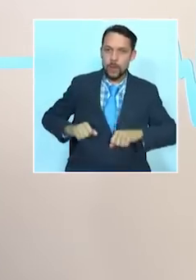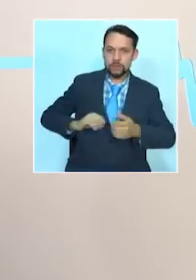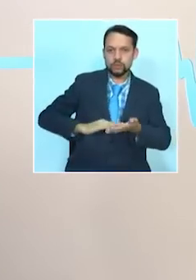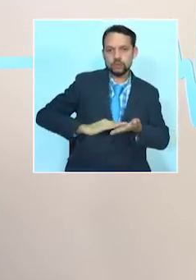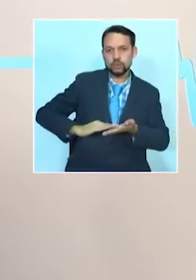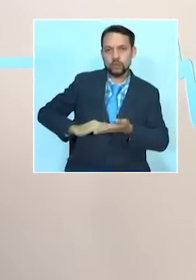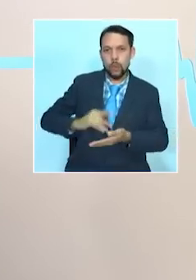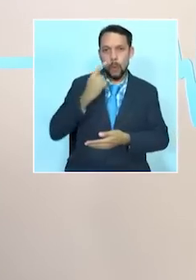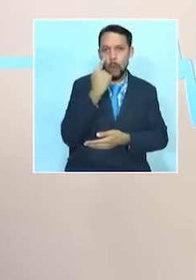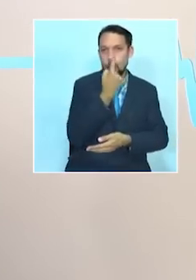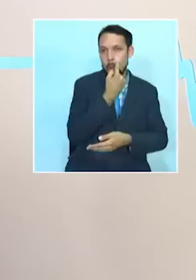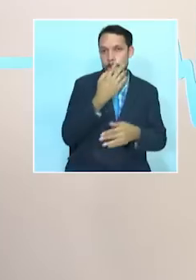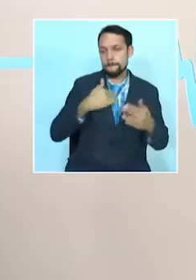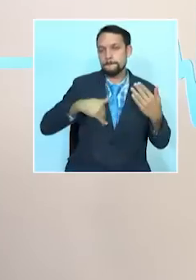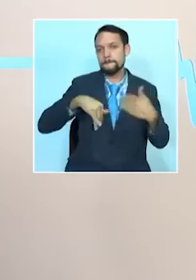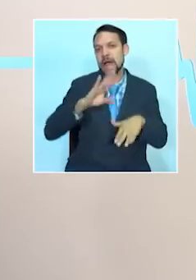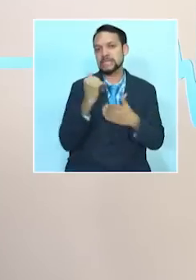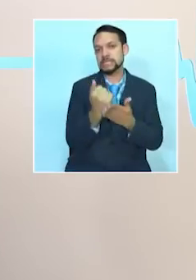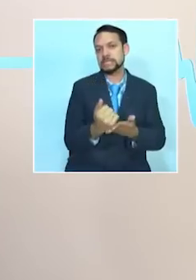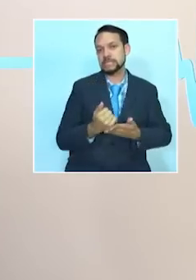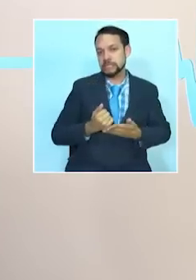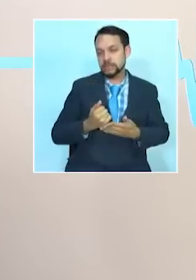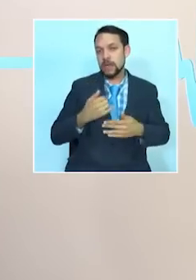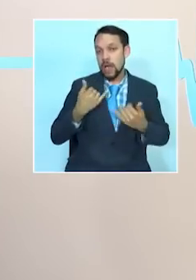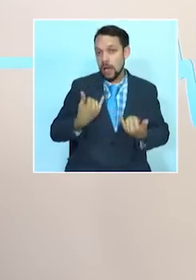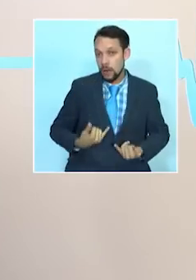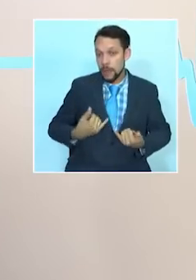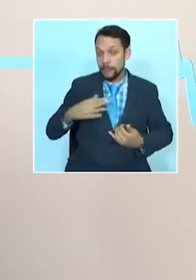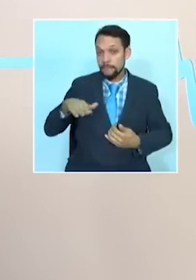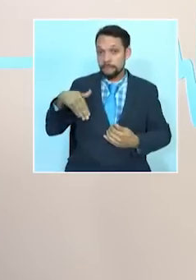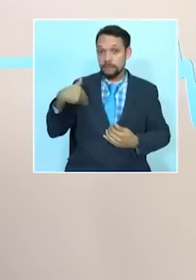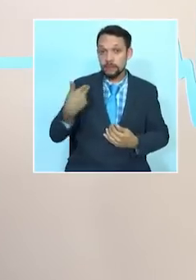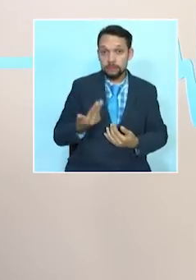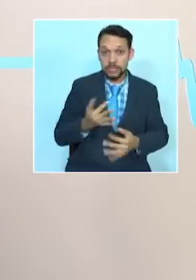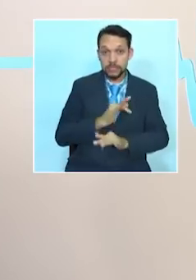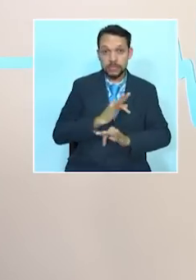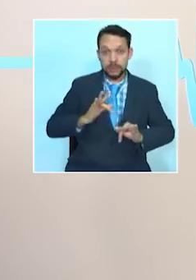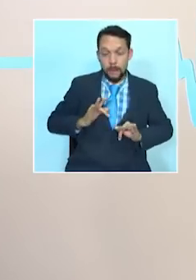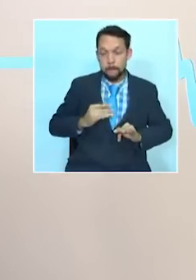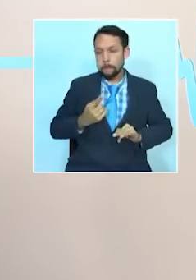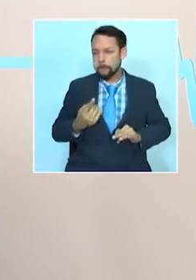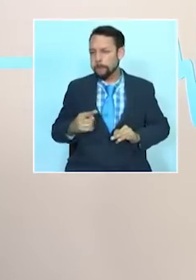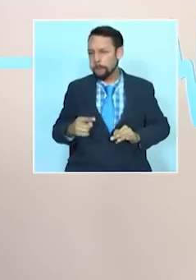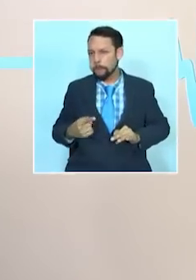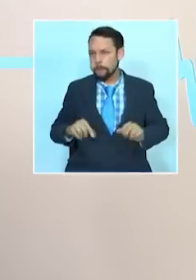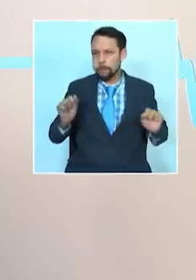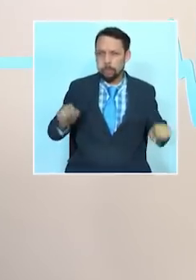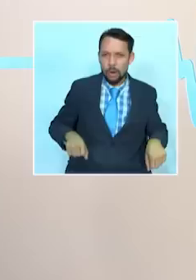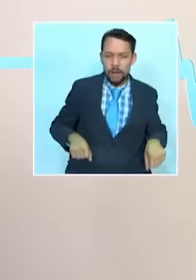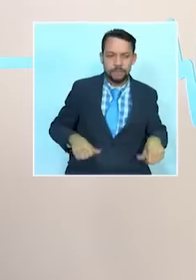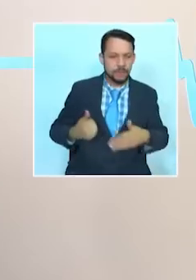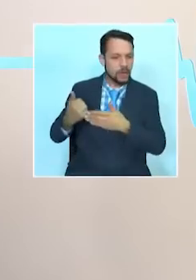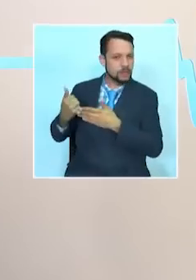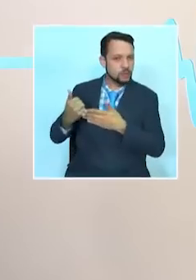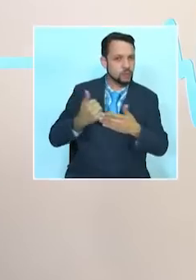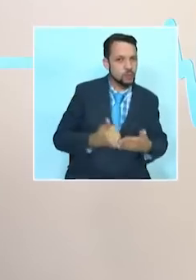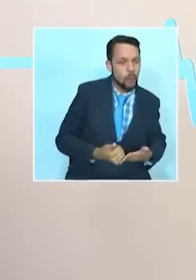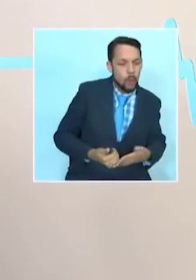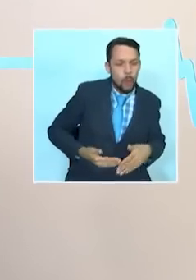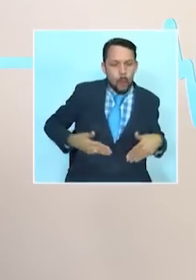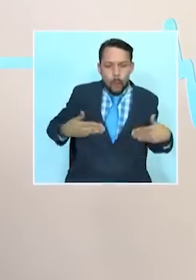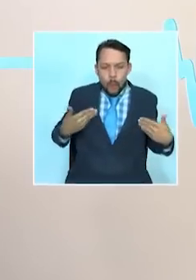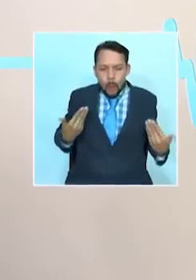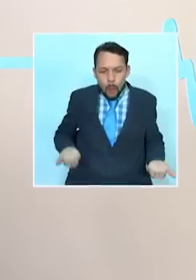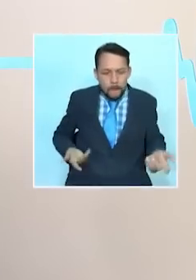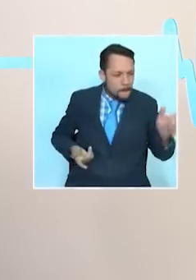visión hay que esperar dur después del tratamiento de la quimioterapia qué terapi se pueden ayudar o se le puede dar al